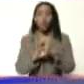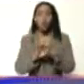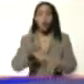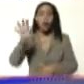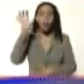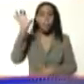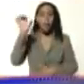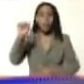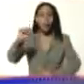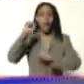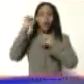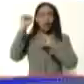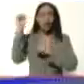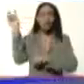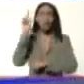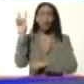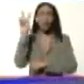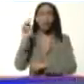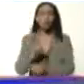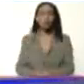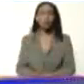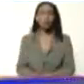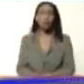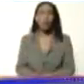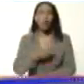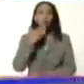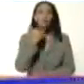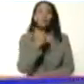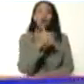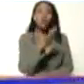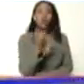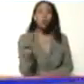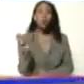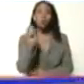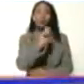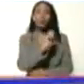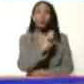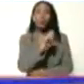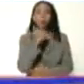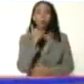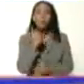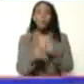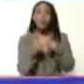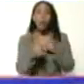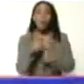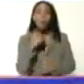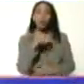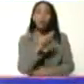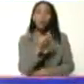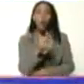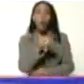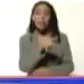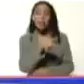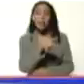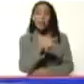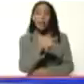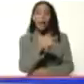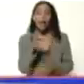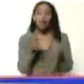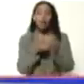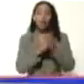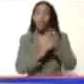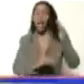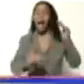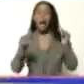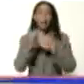patria heroica de Venezuela el próximo semestre a finales del próximo semestre estará la comisión de alto nivel como